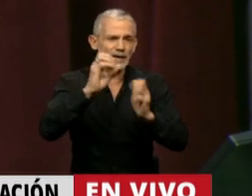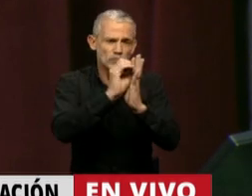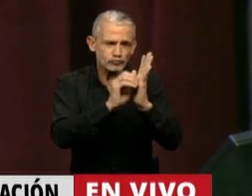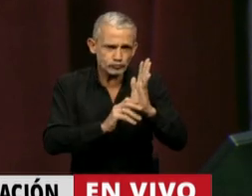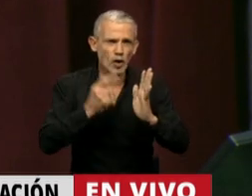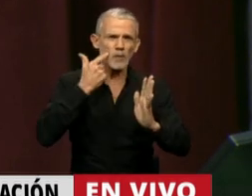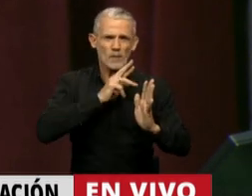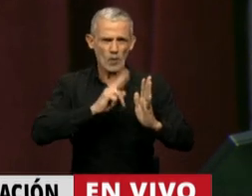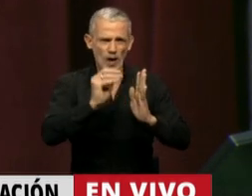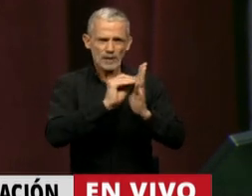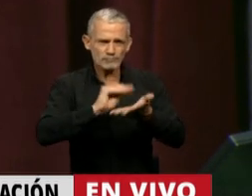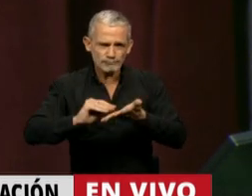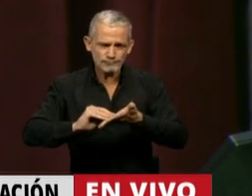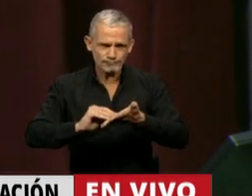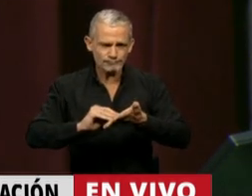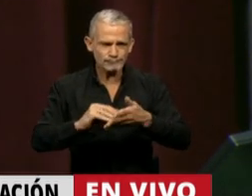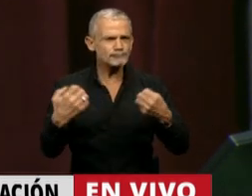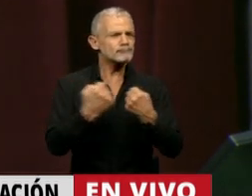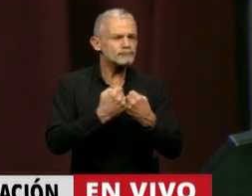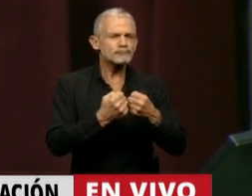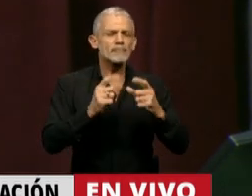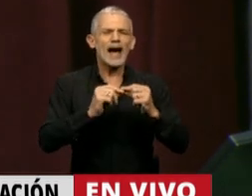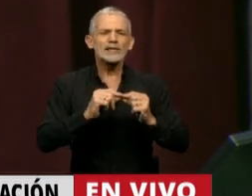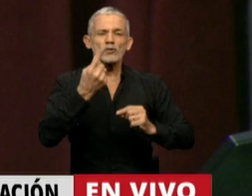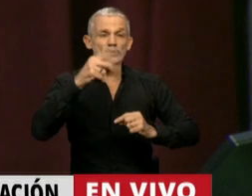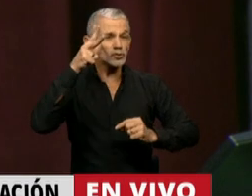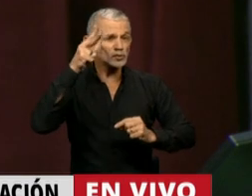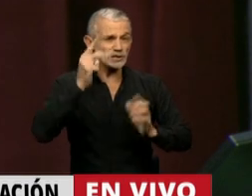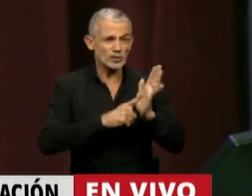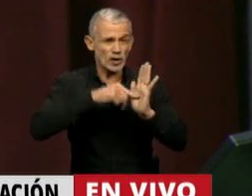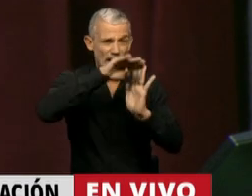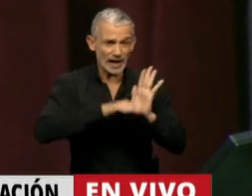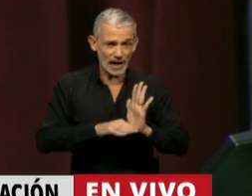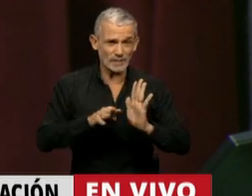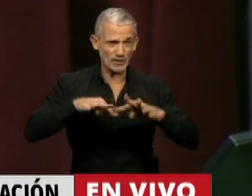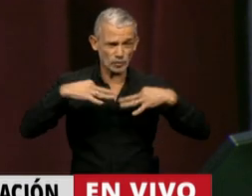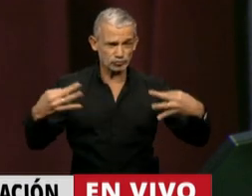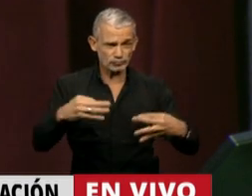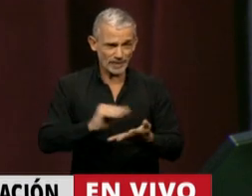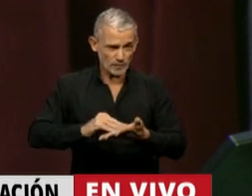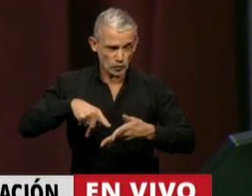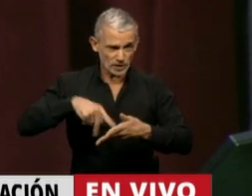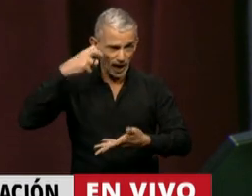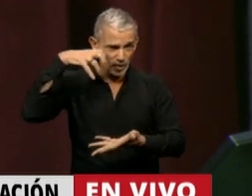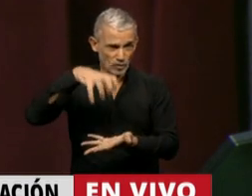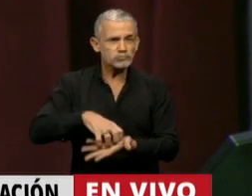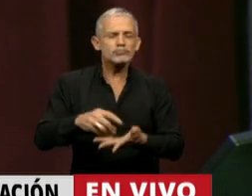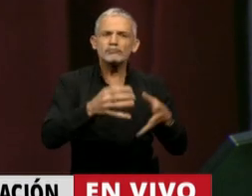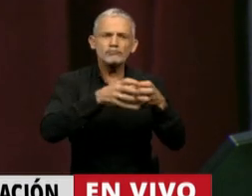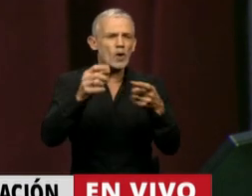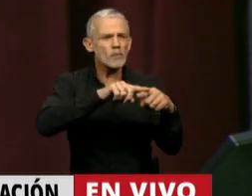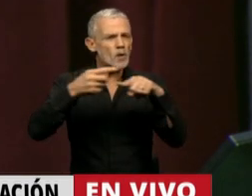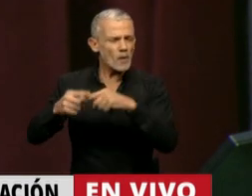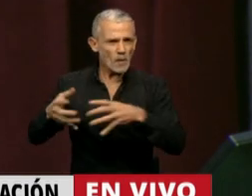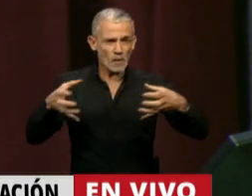y legisladores conforme lo establece el artículo 188 del reglamento de la cámara que los distintos bloques